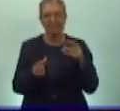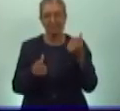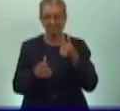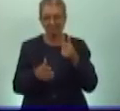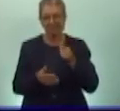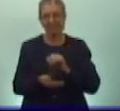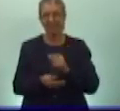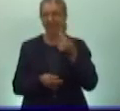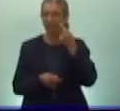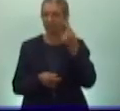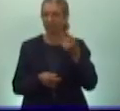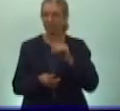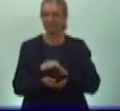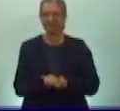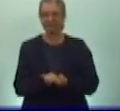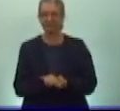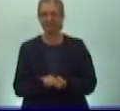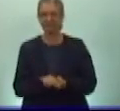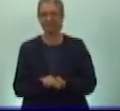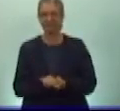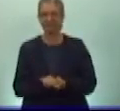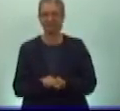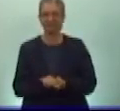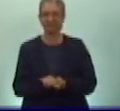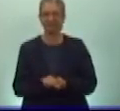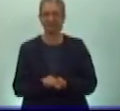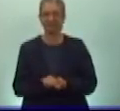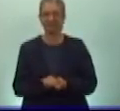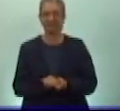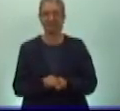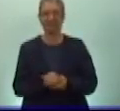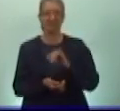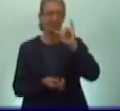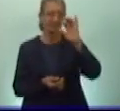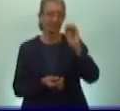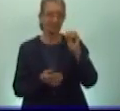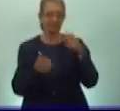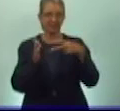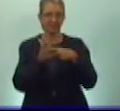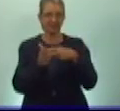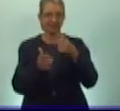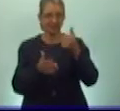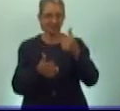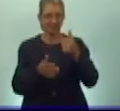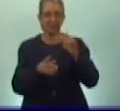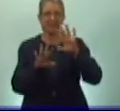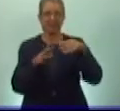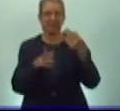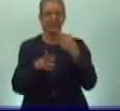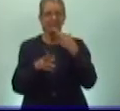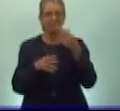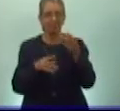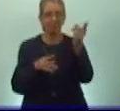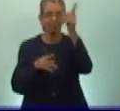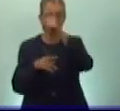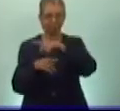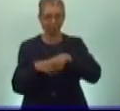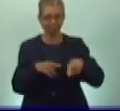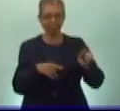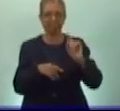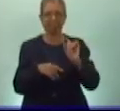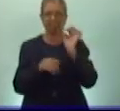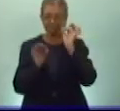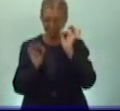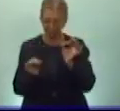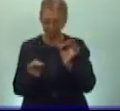actividad. Observen, igual, vamos a comenzar por 60 entre 10 y luego a través, en el mismo orden de las manecillas de reloj,